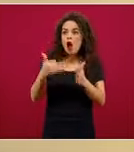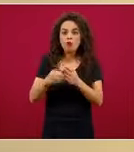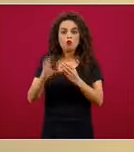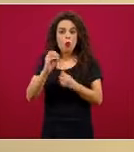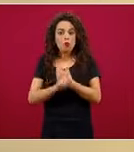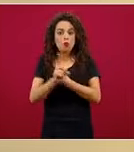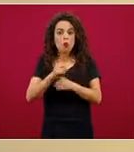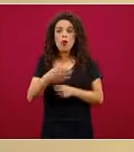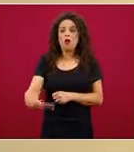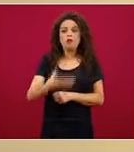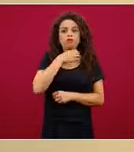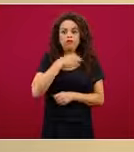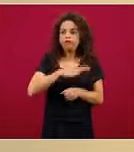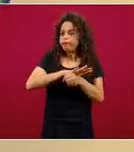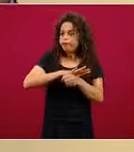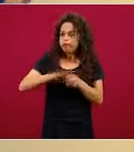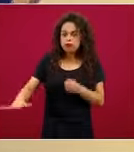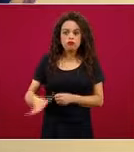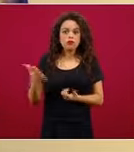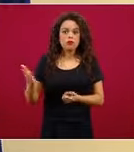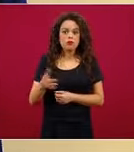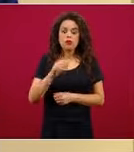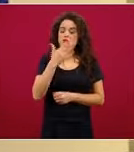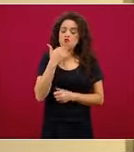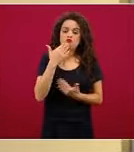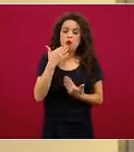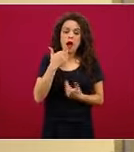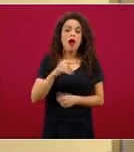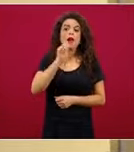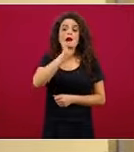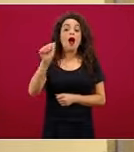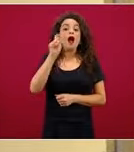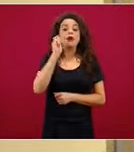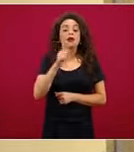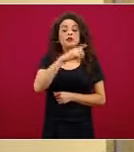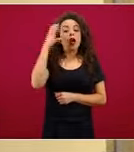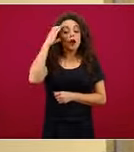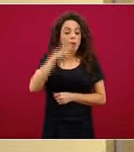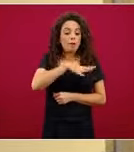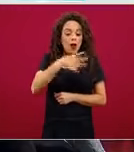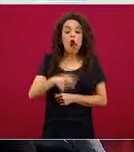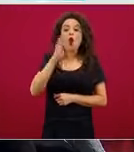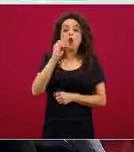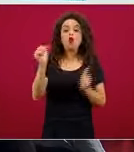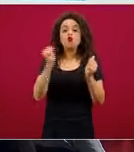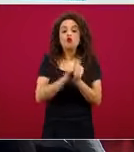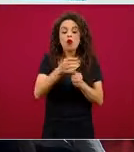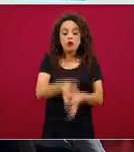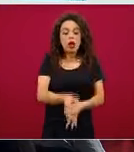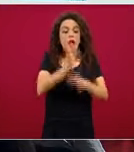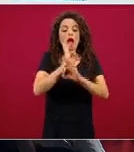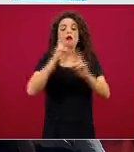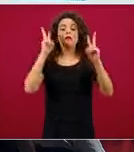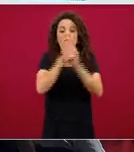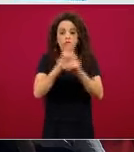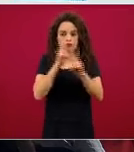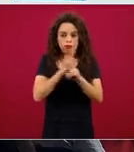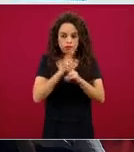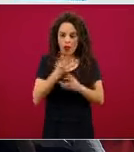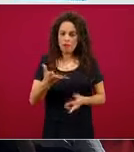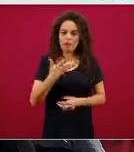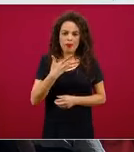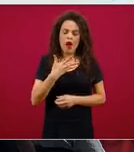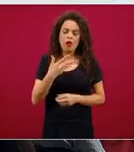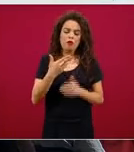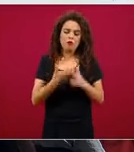de saturación de camas generales o de camas con ventilación. Siguiente, y es la